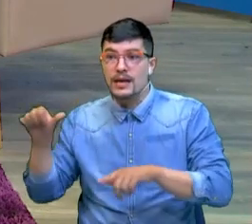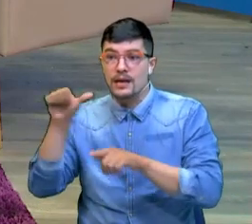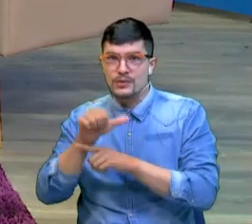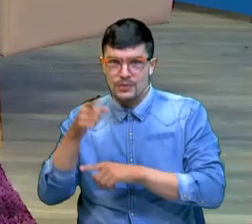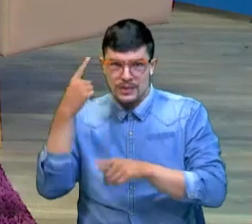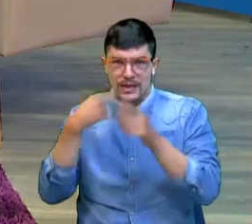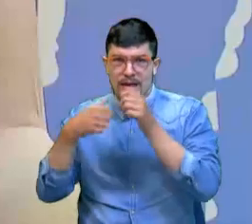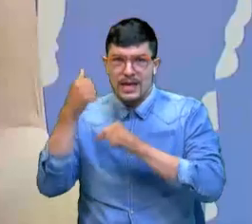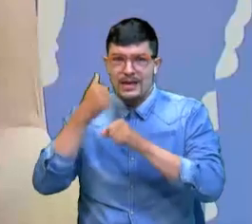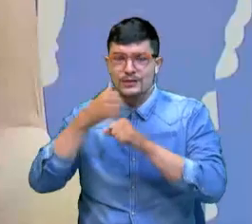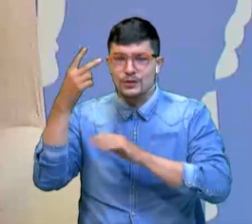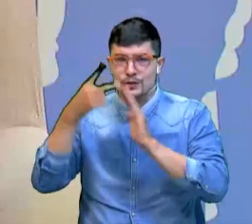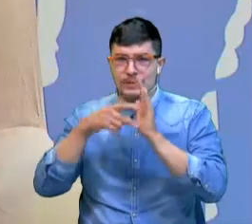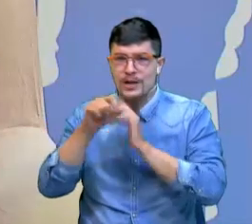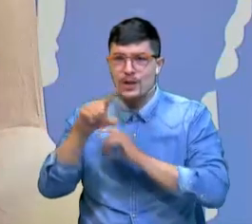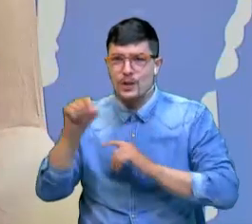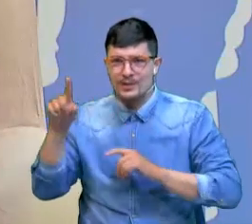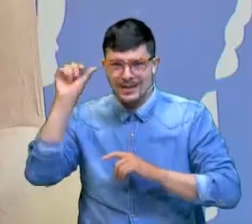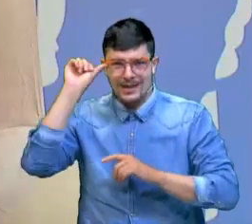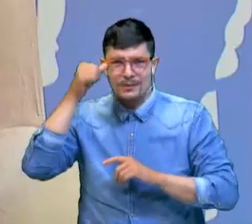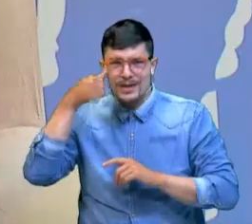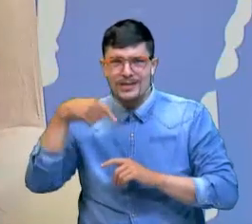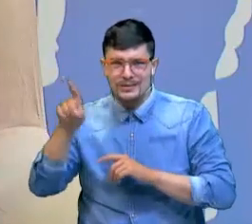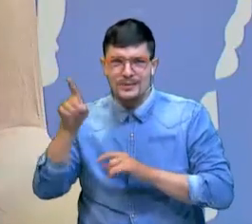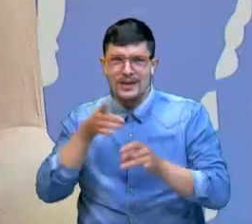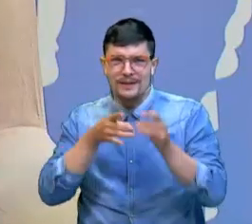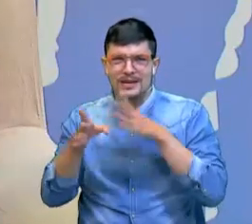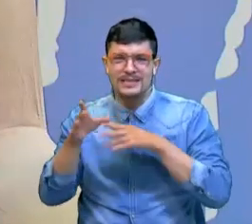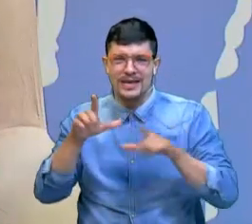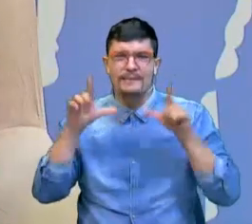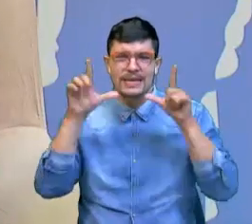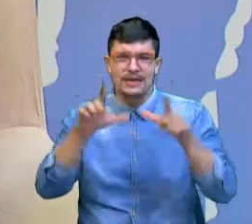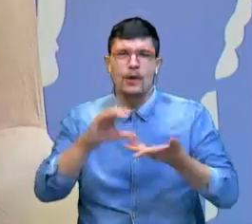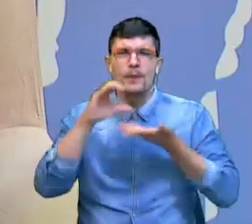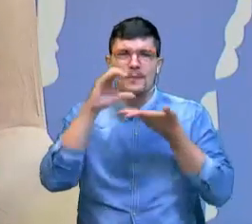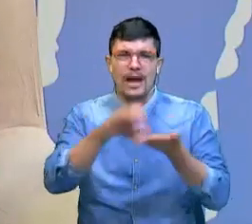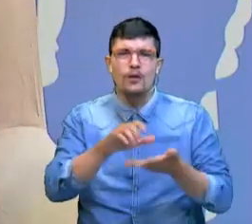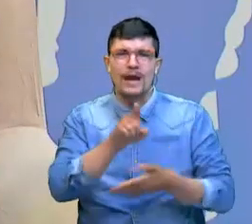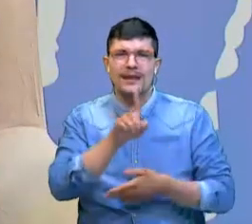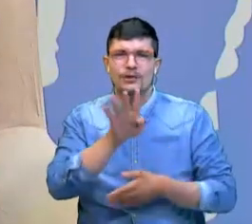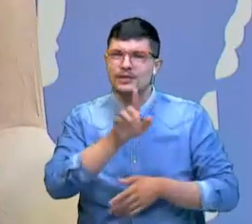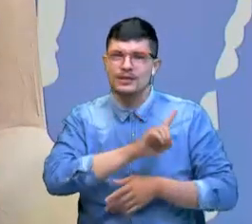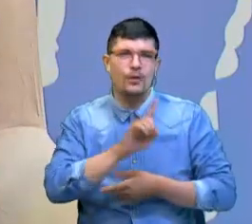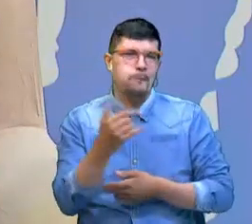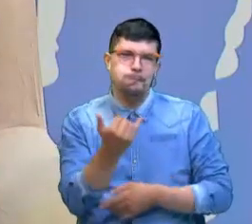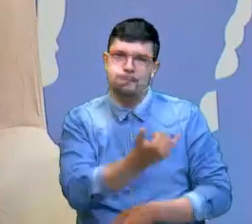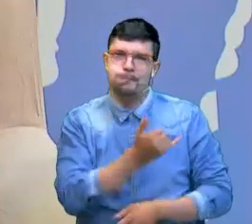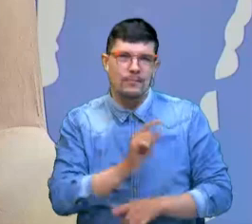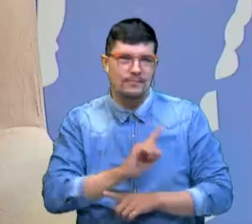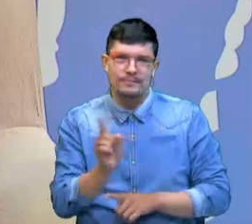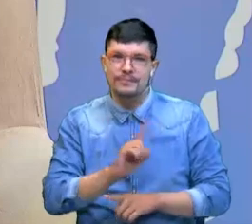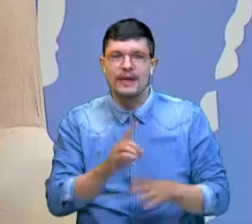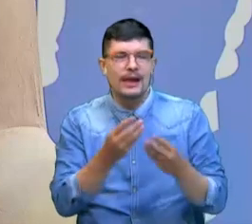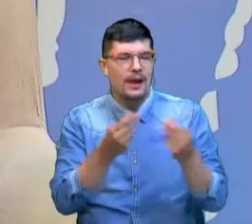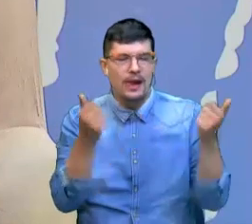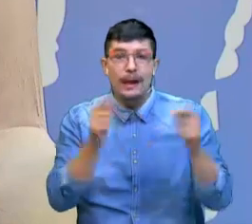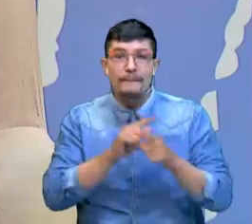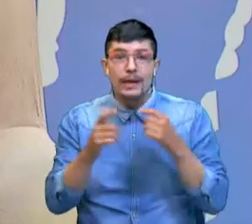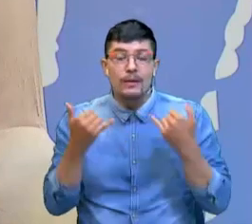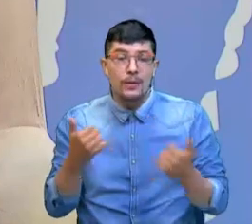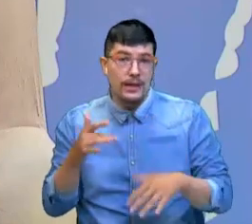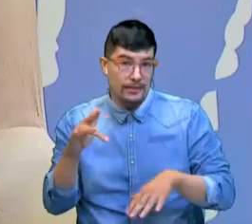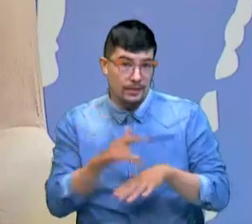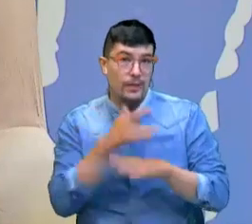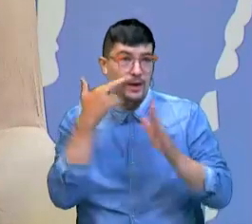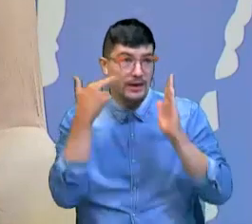11, recordemos que a partir de esta fecha la mesada 14 ya no existe. Aquí lo que hay que revisar, y me imagino que